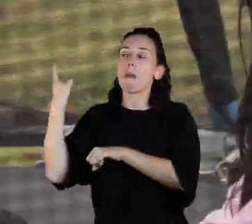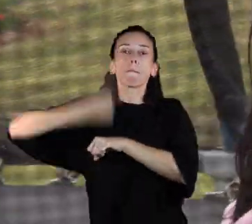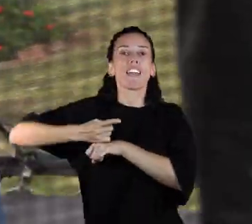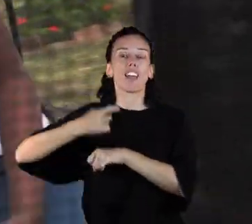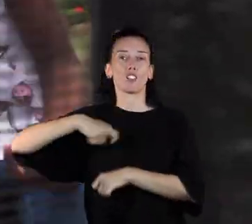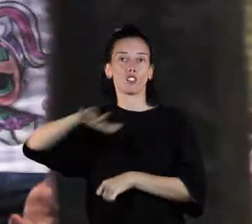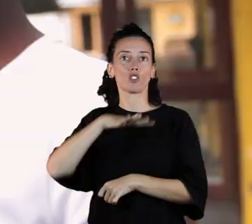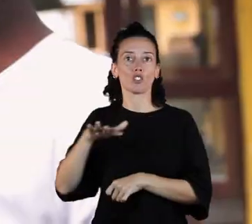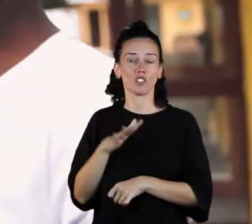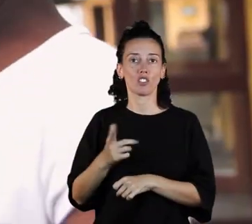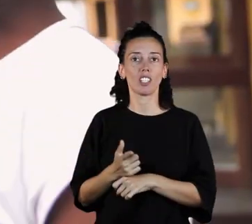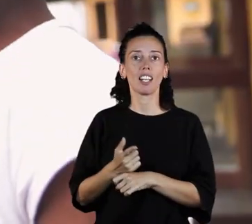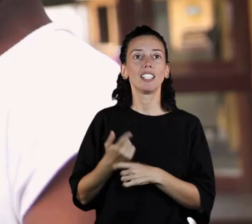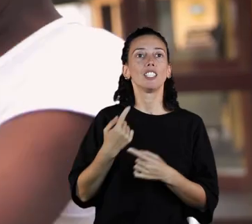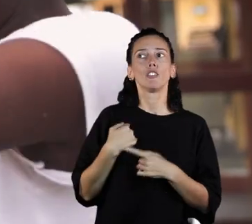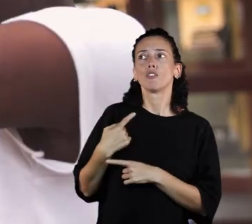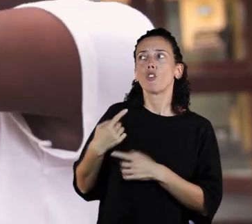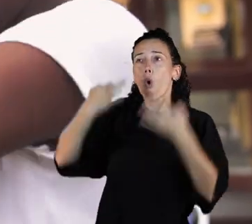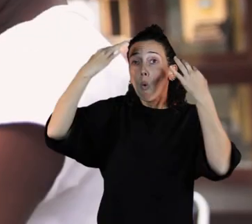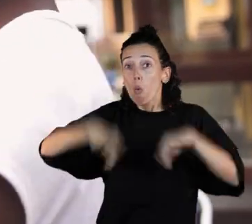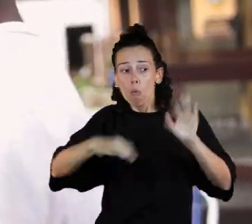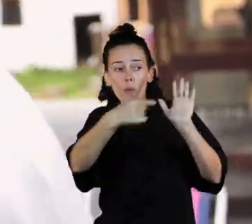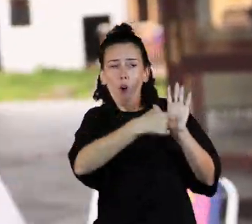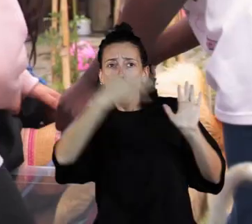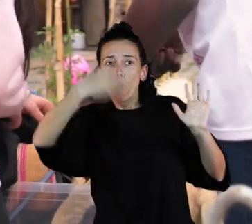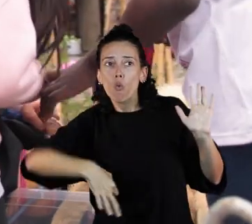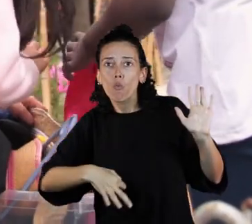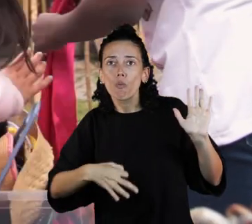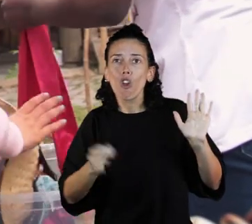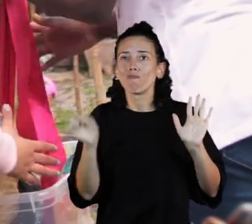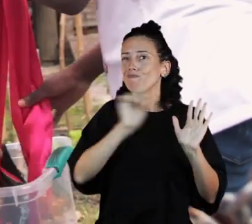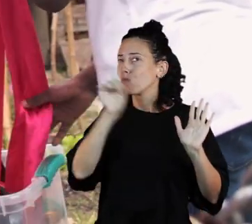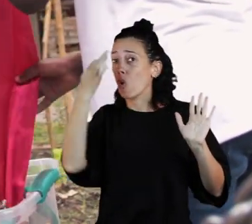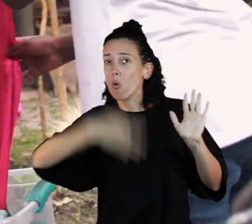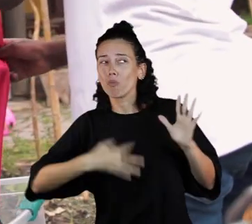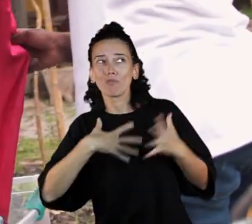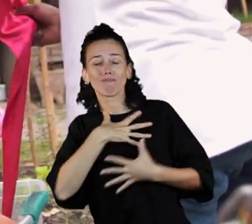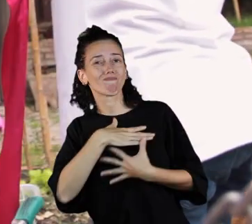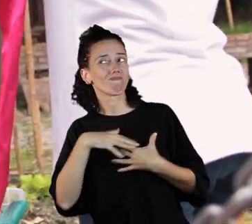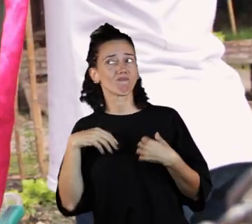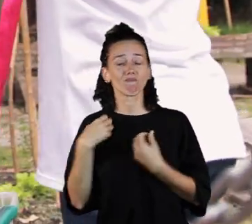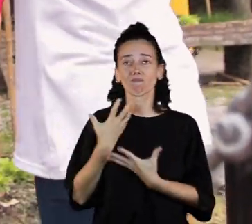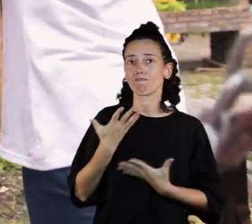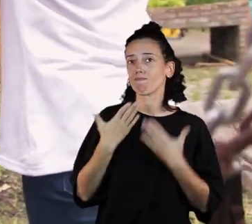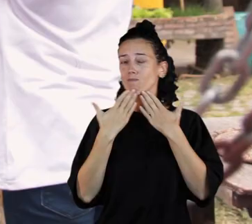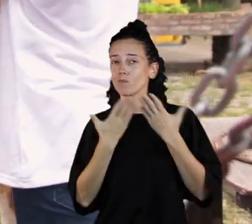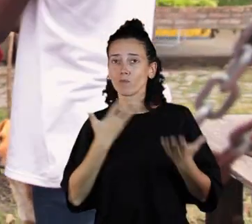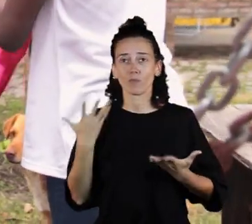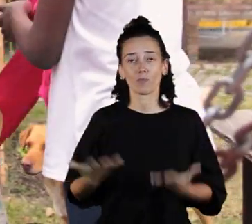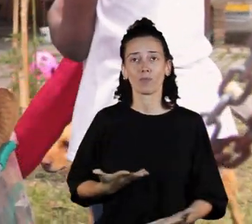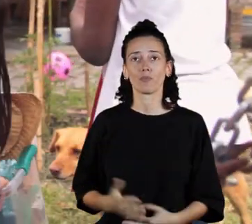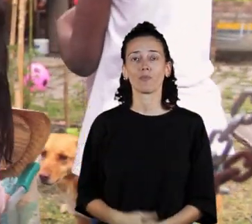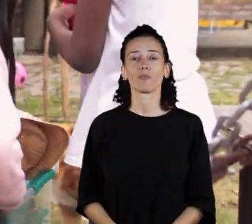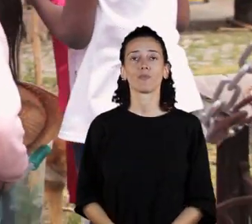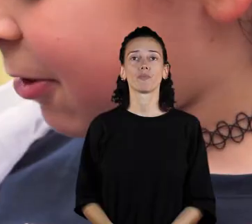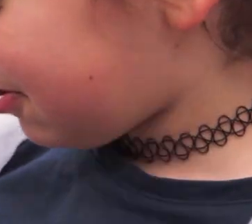sociales. Hace que también nos sintamos de una manera o de otra, según lo que hacemos o no, si cumplimos o no cumplimos con las expectativas de la